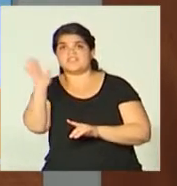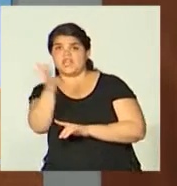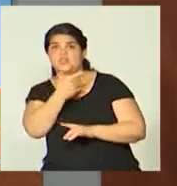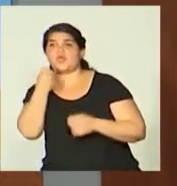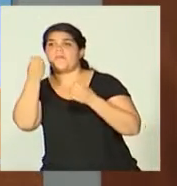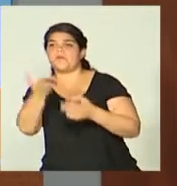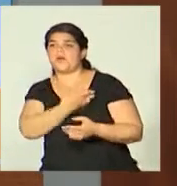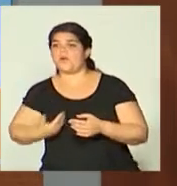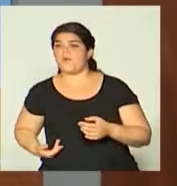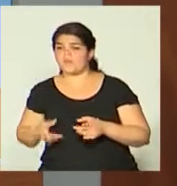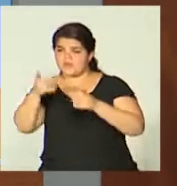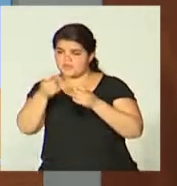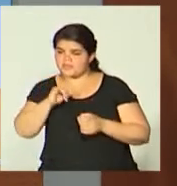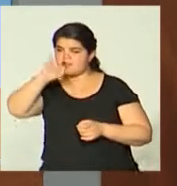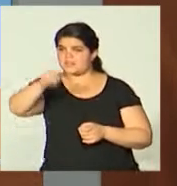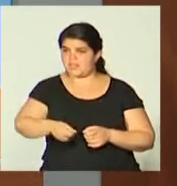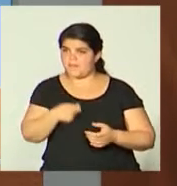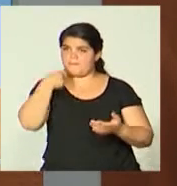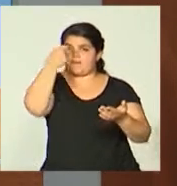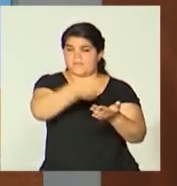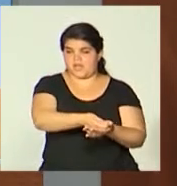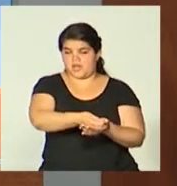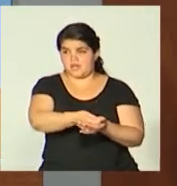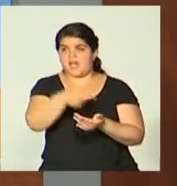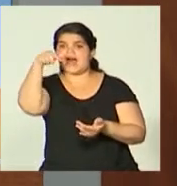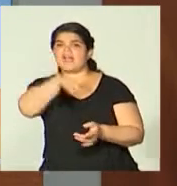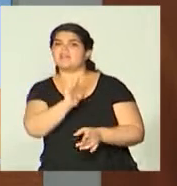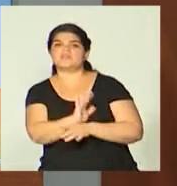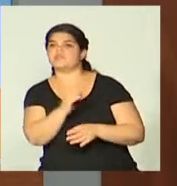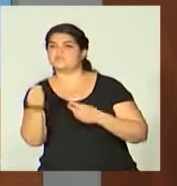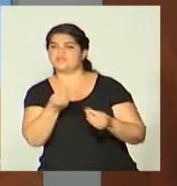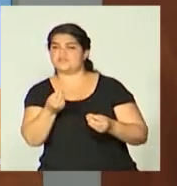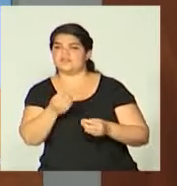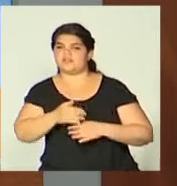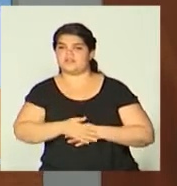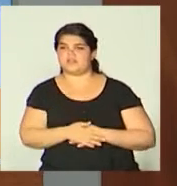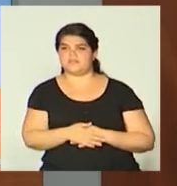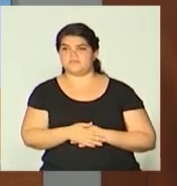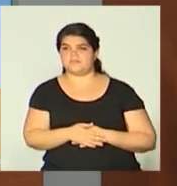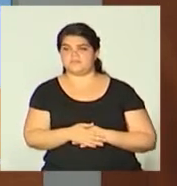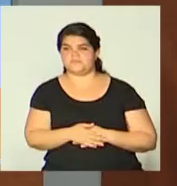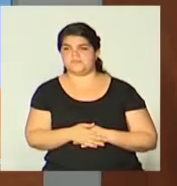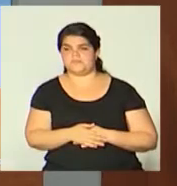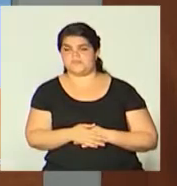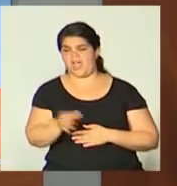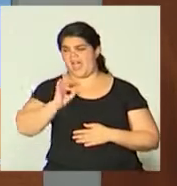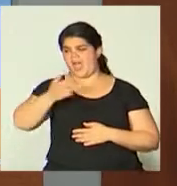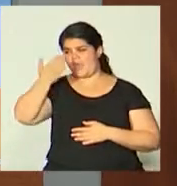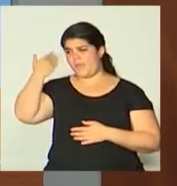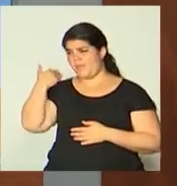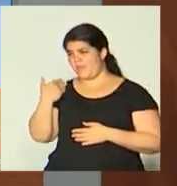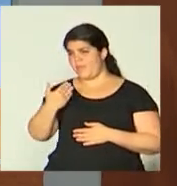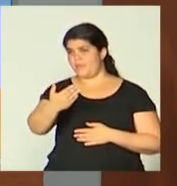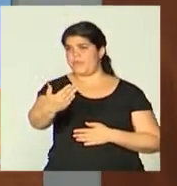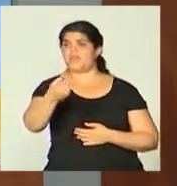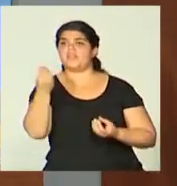el gobierno nacional, un escenario nuevo. Un escenario nuevo que tiene que ver con los últimos años. Básicamente, Mendoza tiene